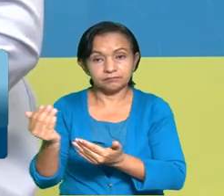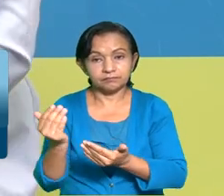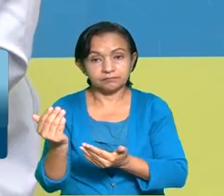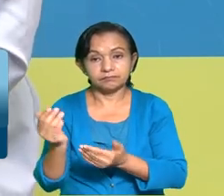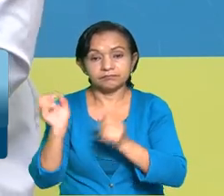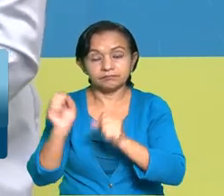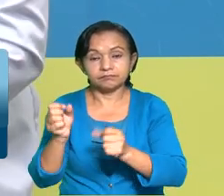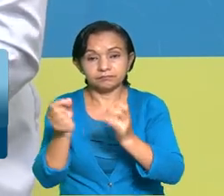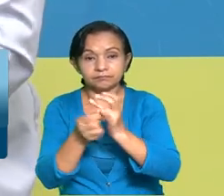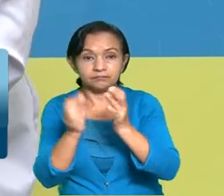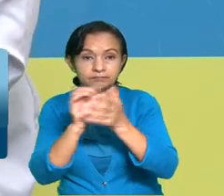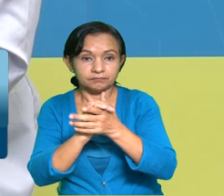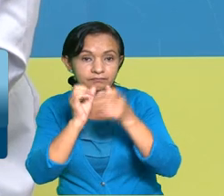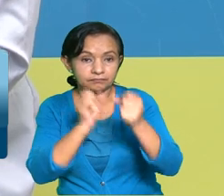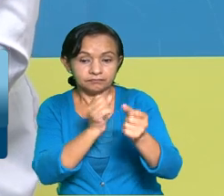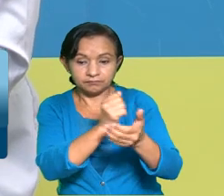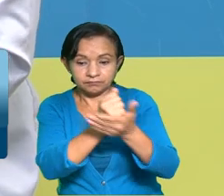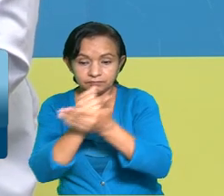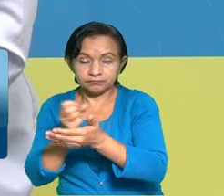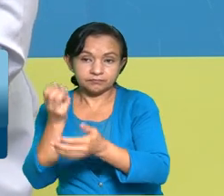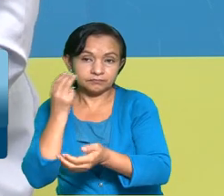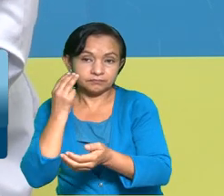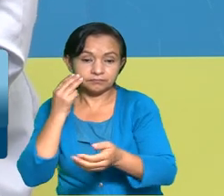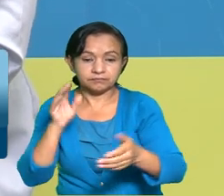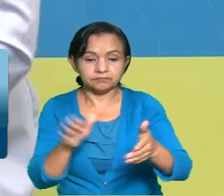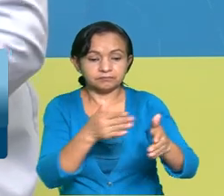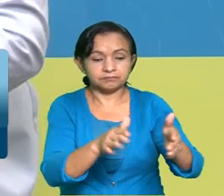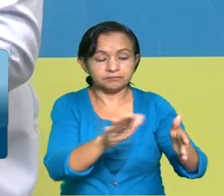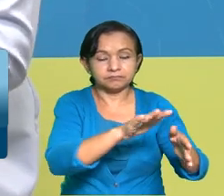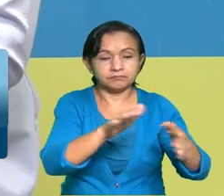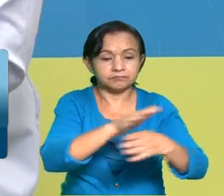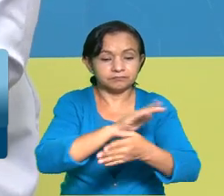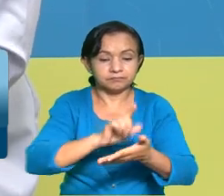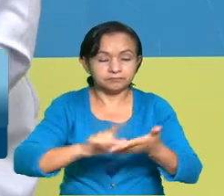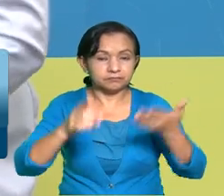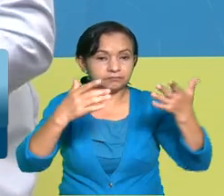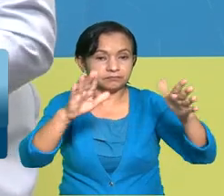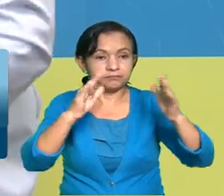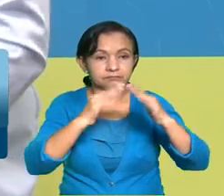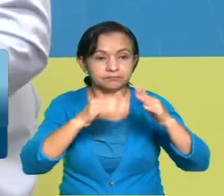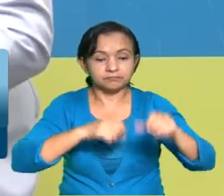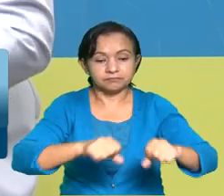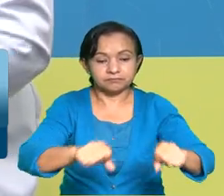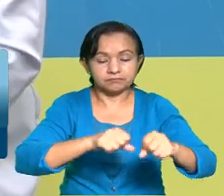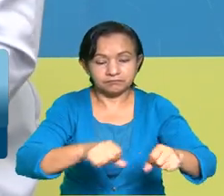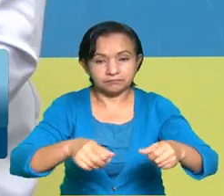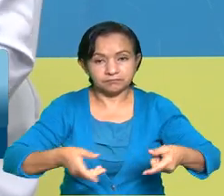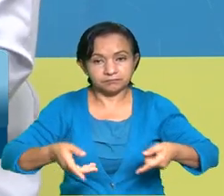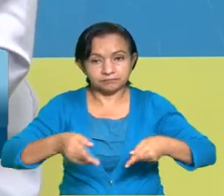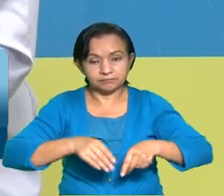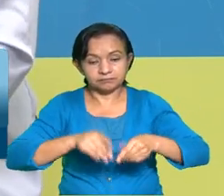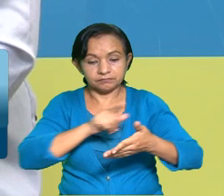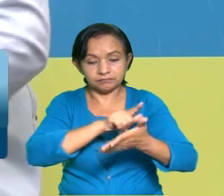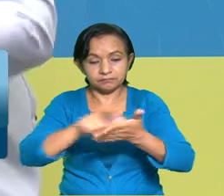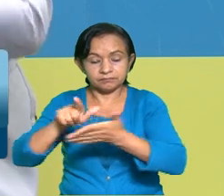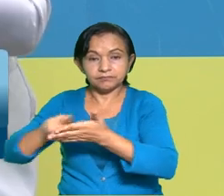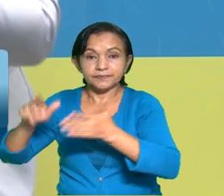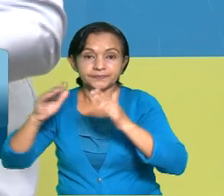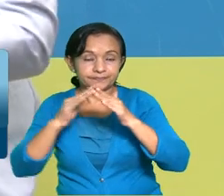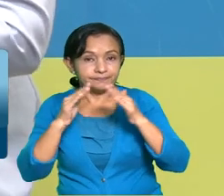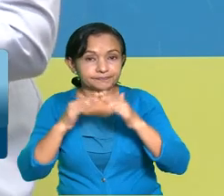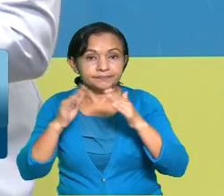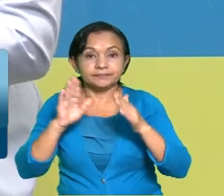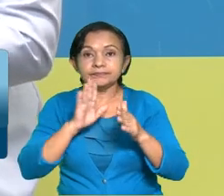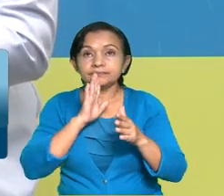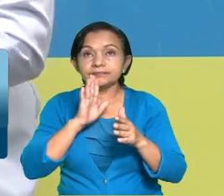perfectamente el esposo puede apoyar a la mamá con hacer los quehaceres en ese momento. Lavar los pañales, limpiar la casa. Okay. O sea, a eso